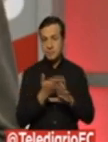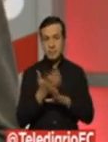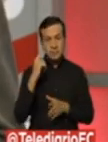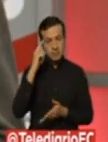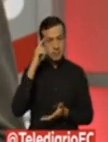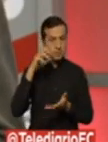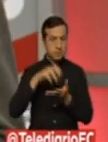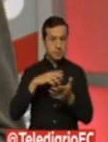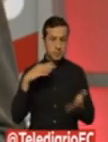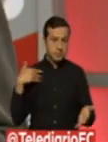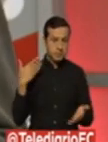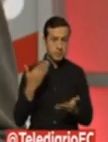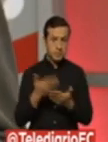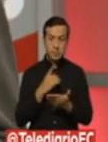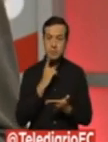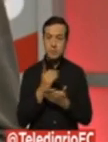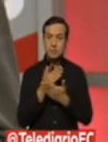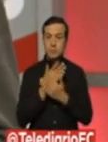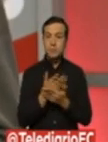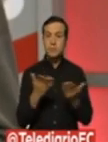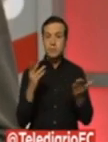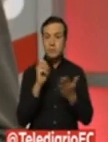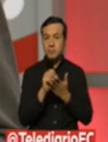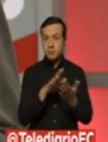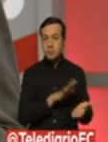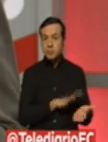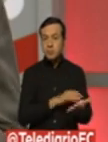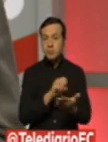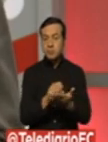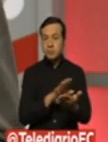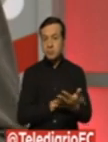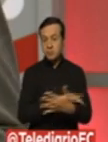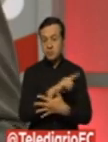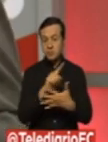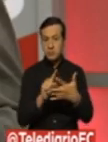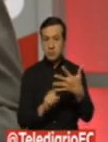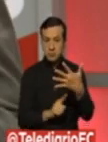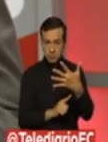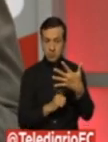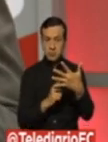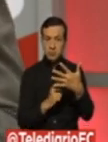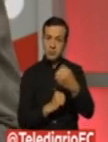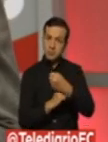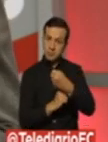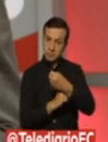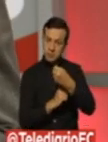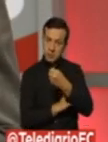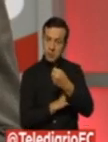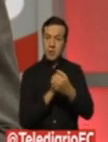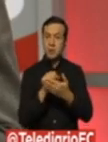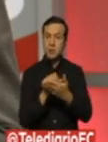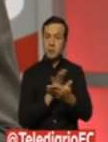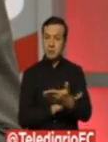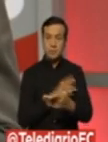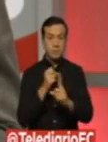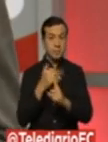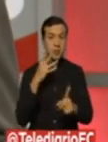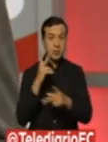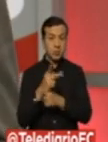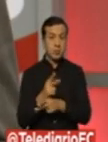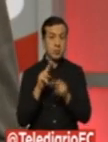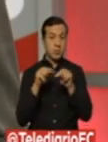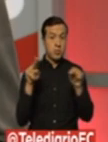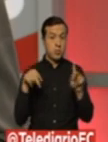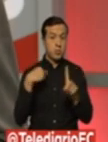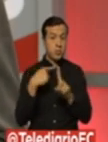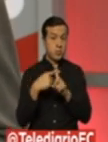autónomos descentralizados a través de proyectos que sean sostenibles que tengan un alto alto impacto ambiental pero